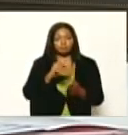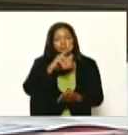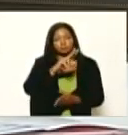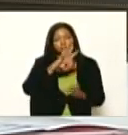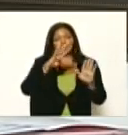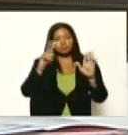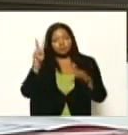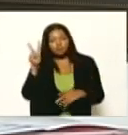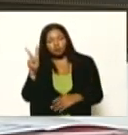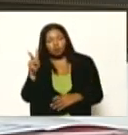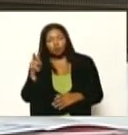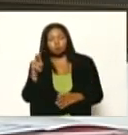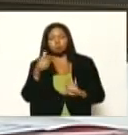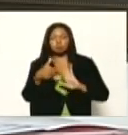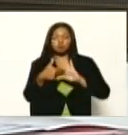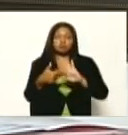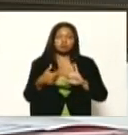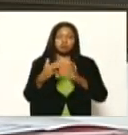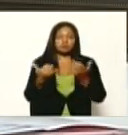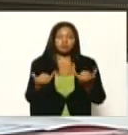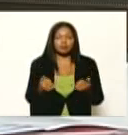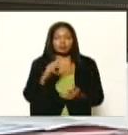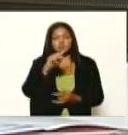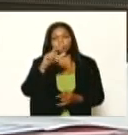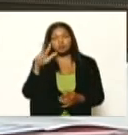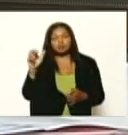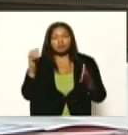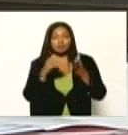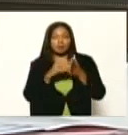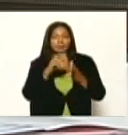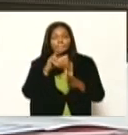48.392 postulaciones. De las 183.000,